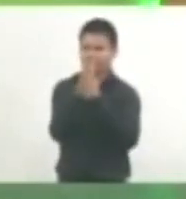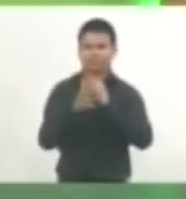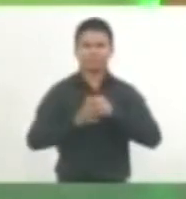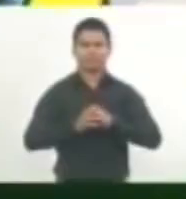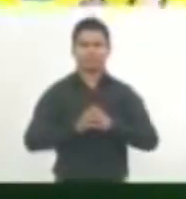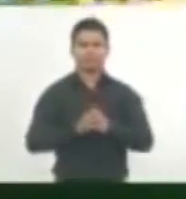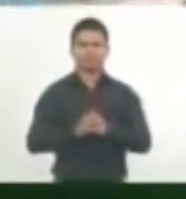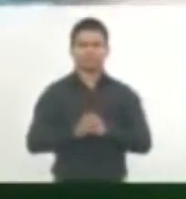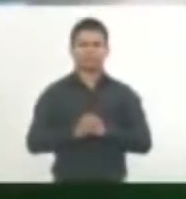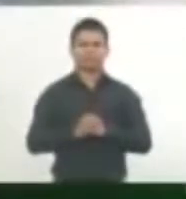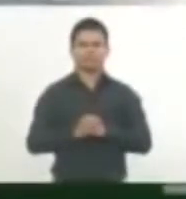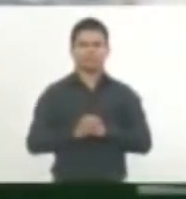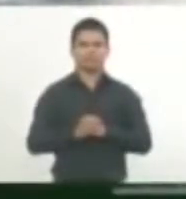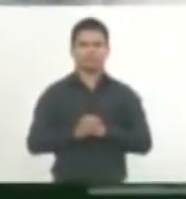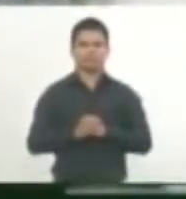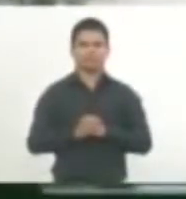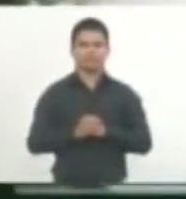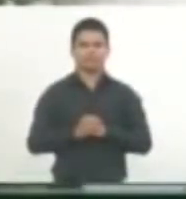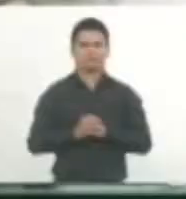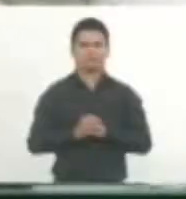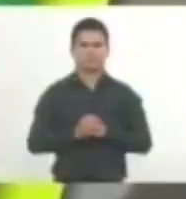noticia.